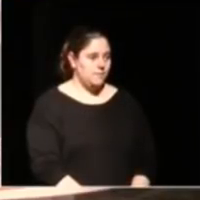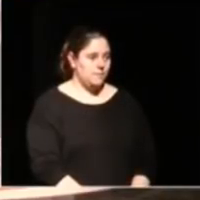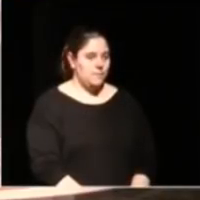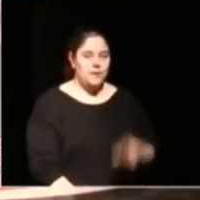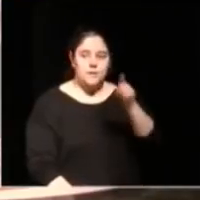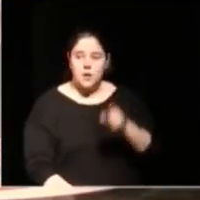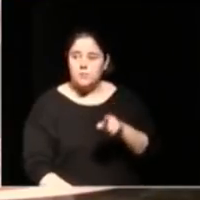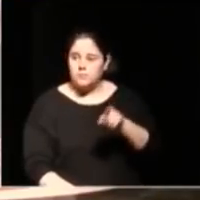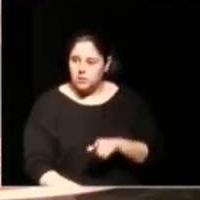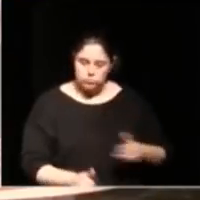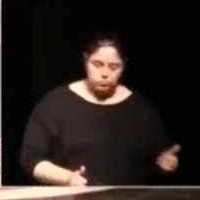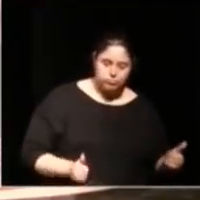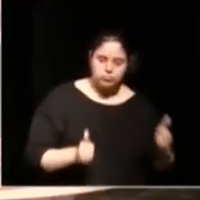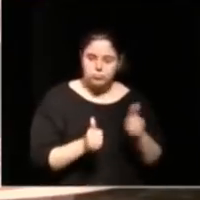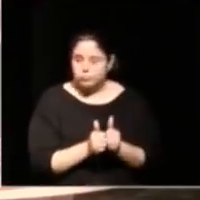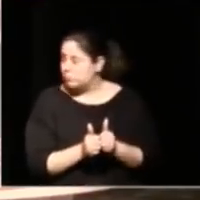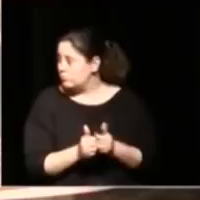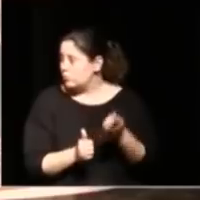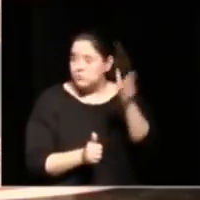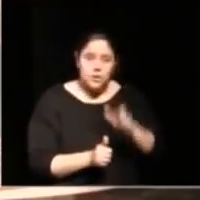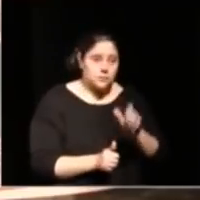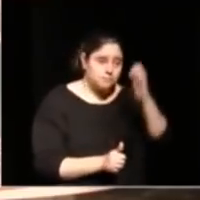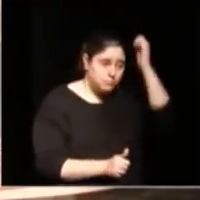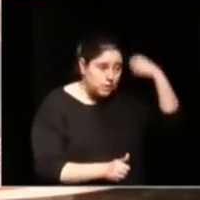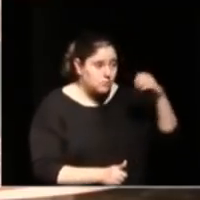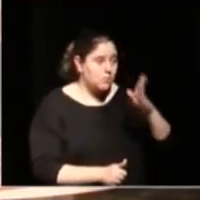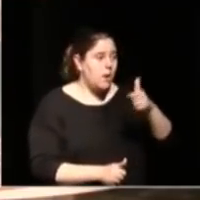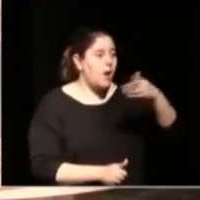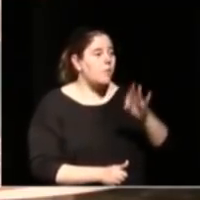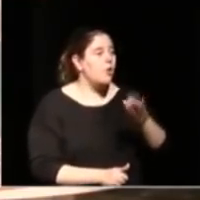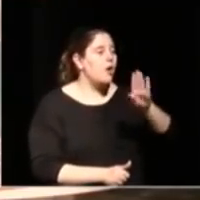Me acompaña también un maño, Pablo Echenique.